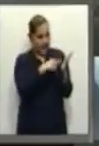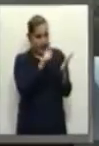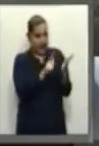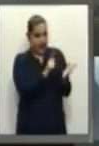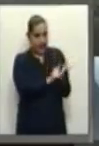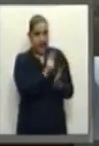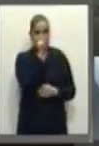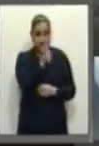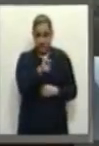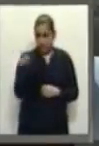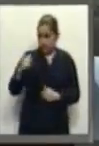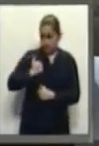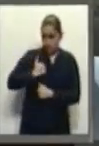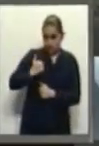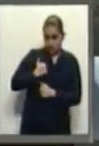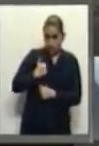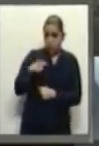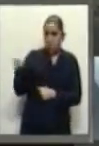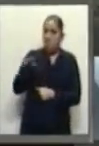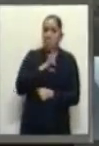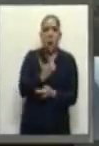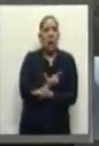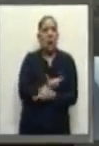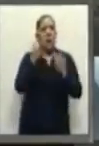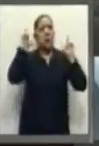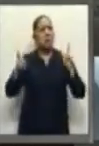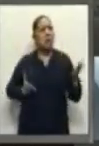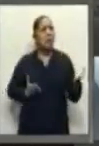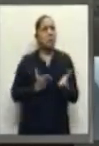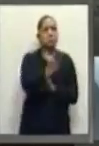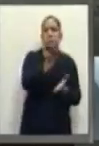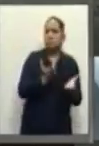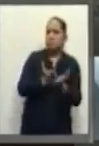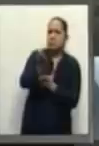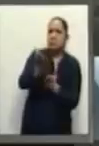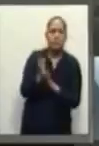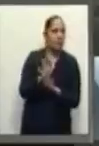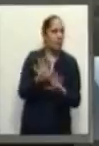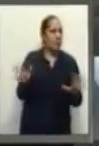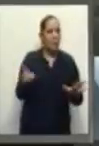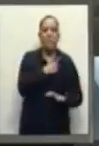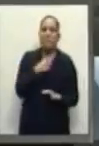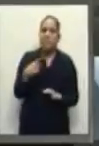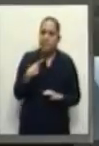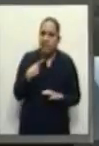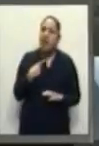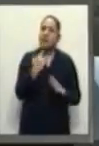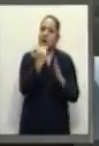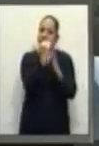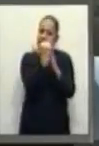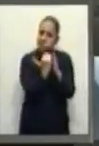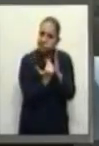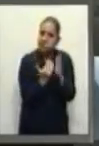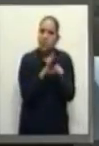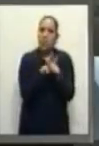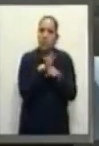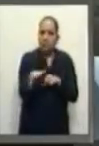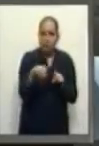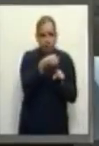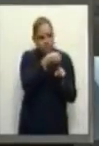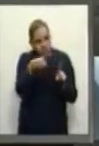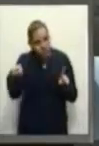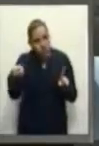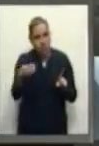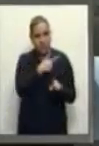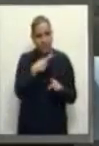Armada sin controles debe haber controles parlamentarios debe haber capacidades para exigir rendimiento de